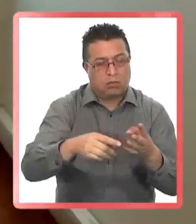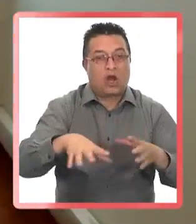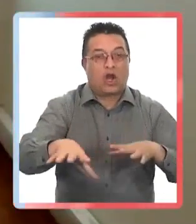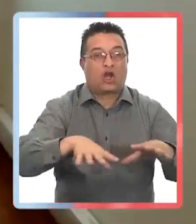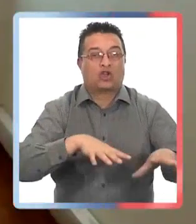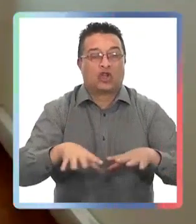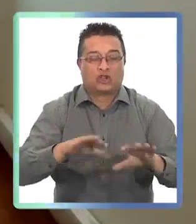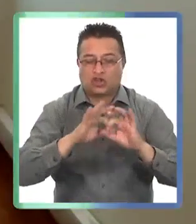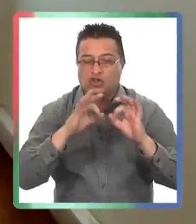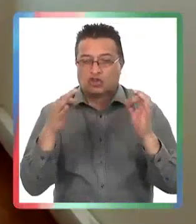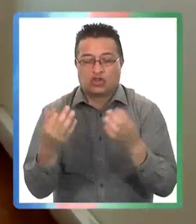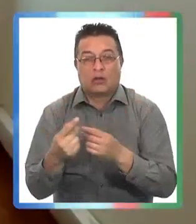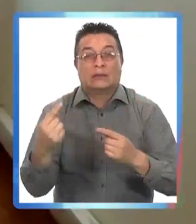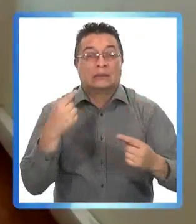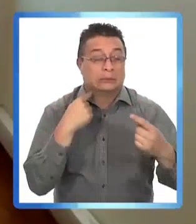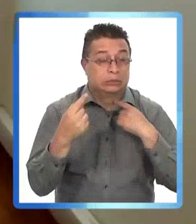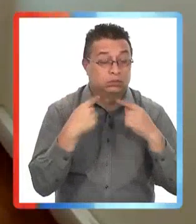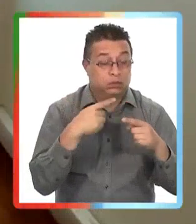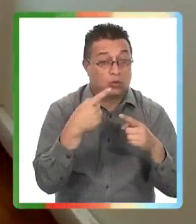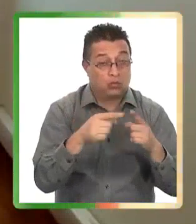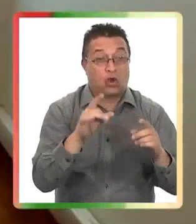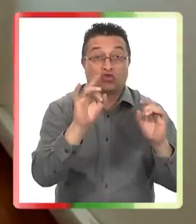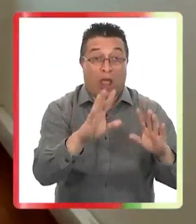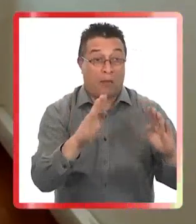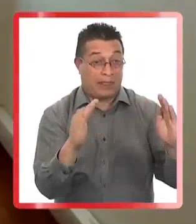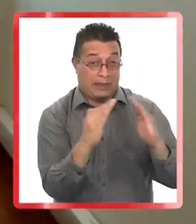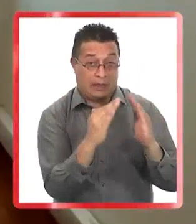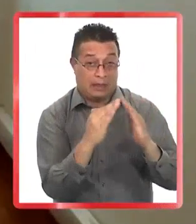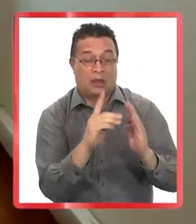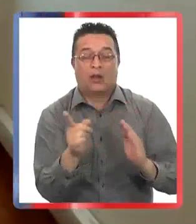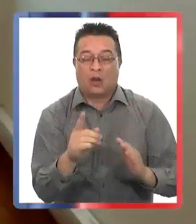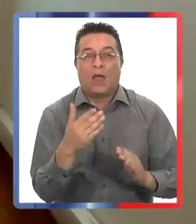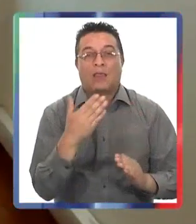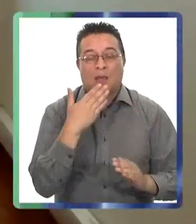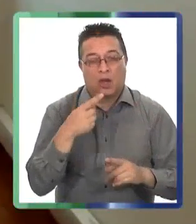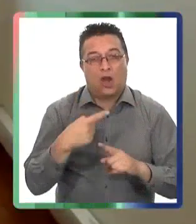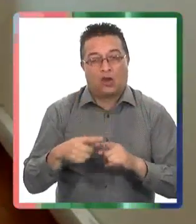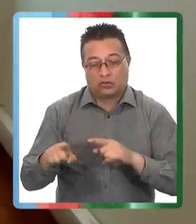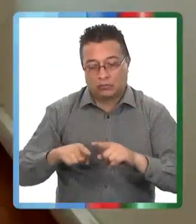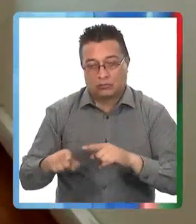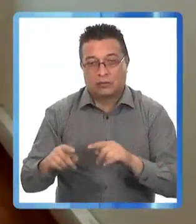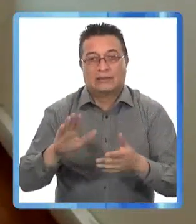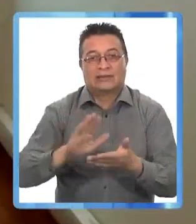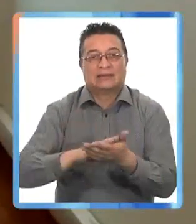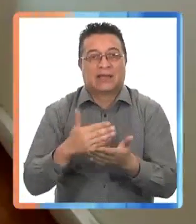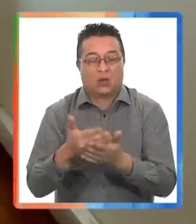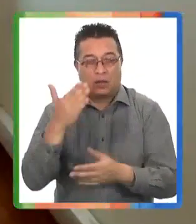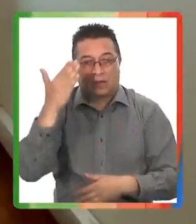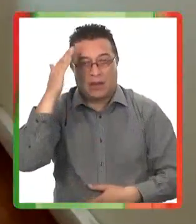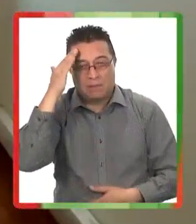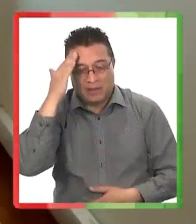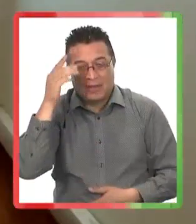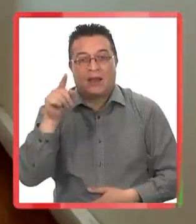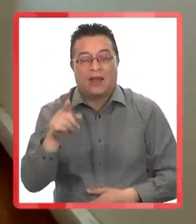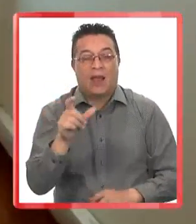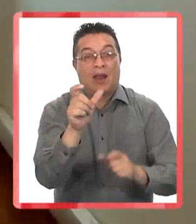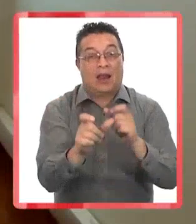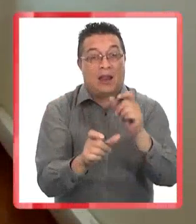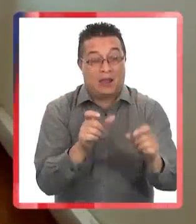hay acciones también en materia de salud mental para las personas que se vieron afectadas en términos